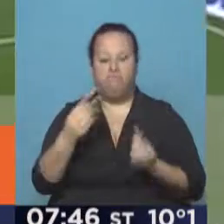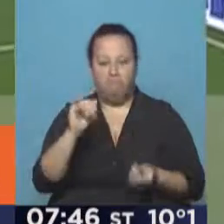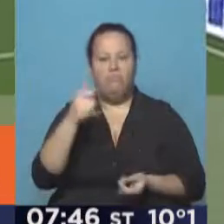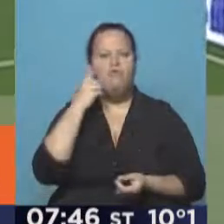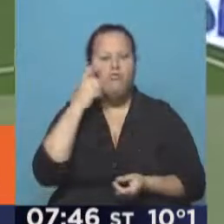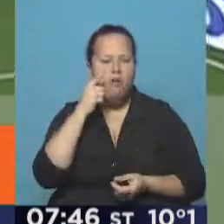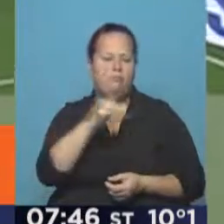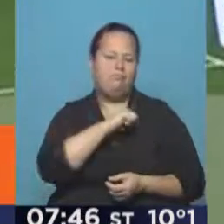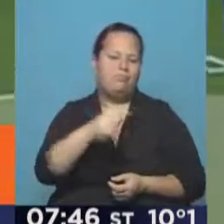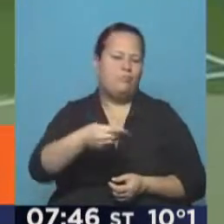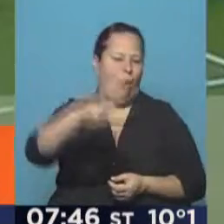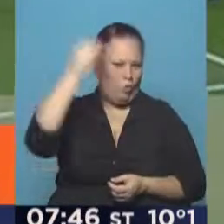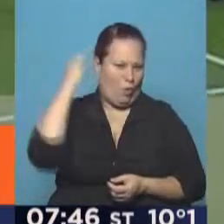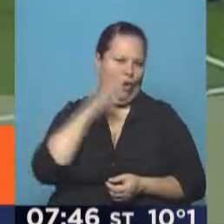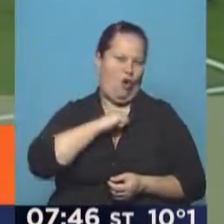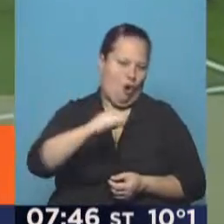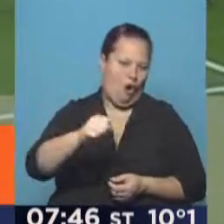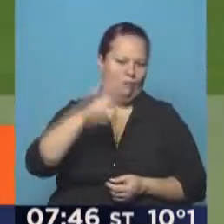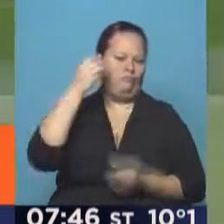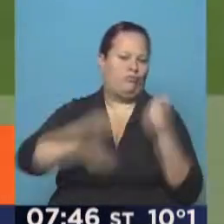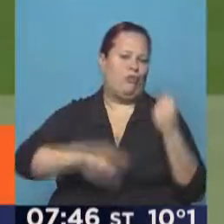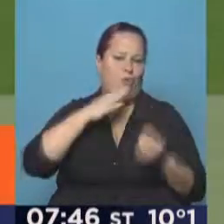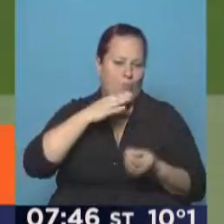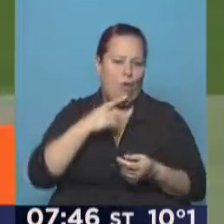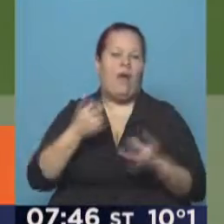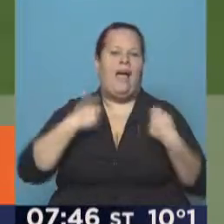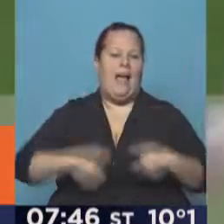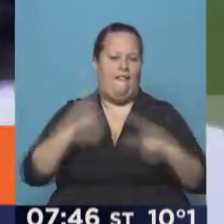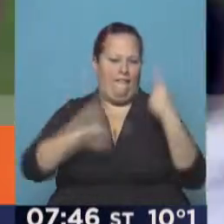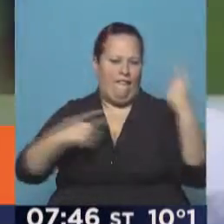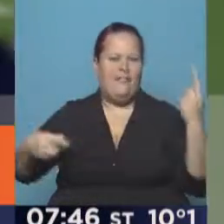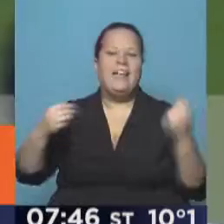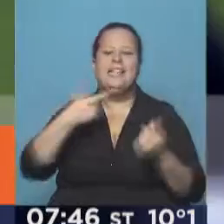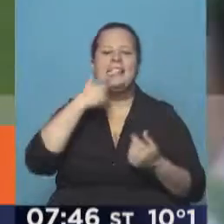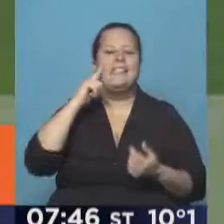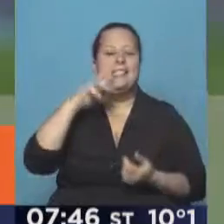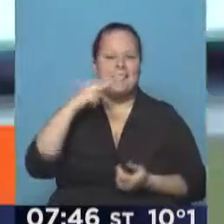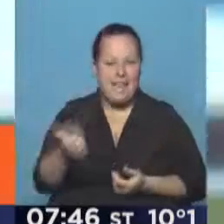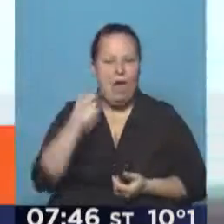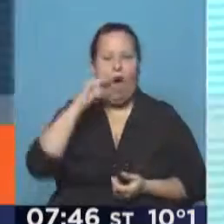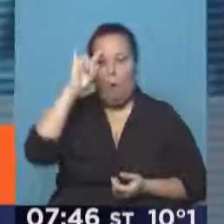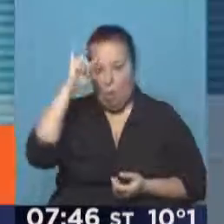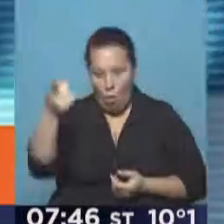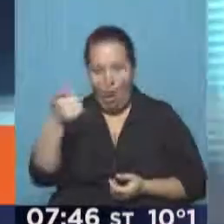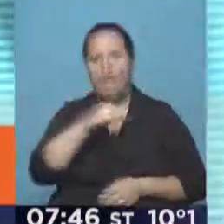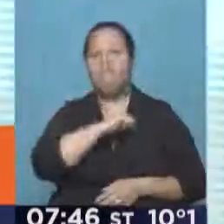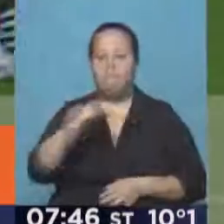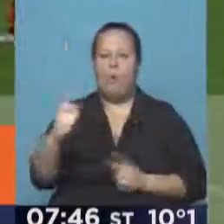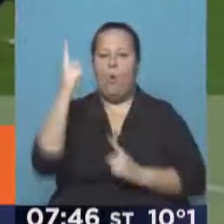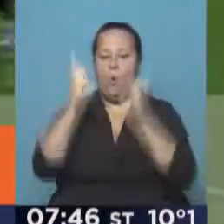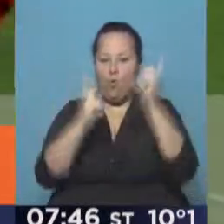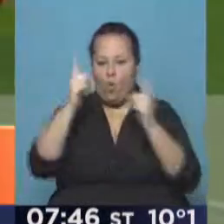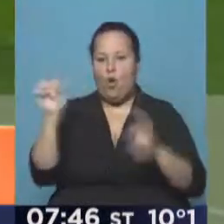un hombre que le ha convertido varios goles ya a Boca y jugando con varias camisetas. Hablamos de Santiago Silva, el uruguayo, que de esta manera ponía el